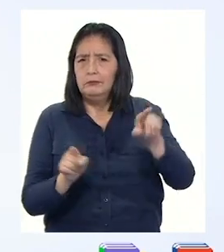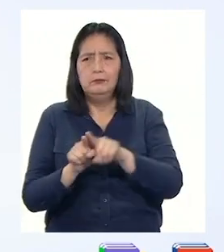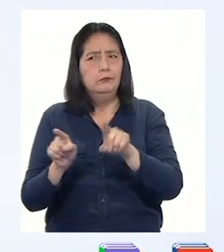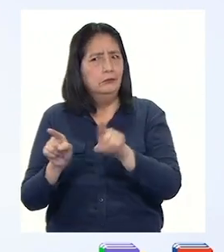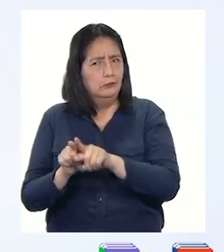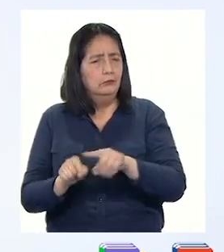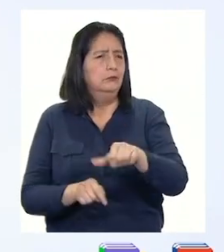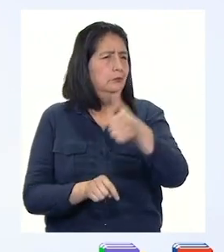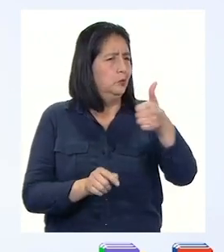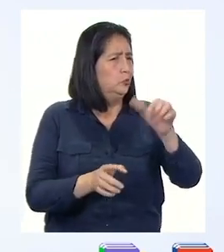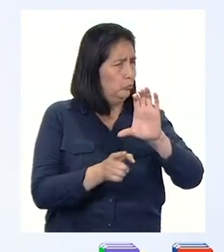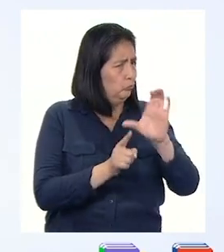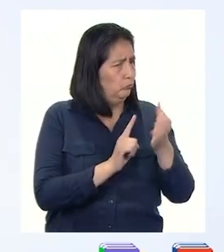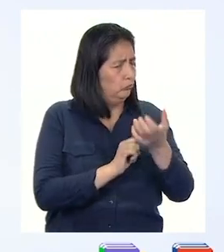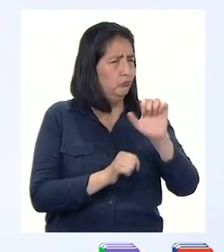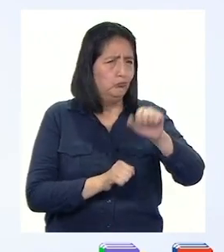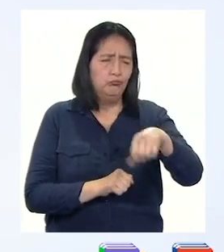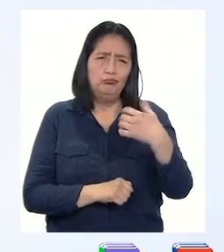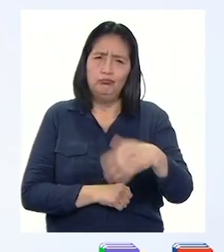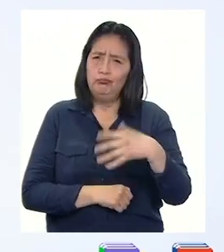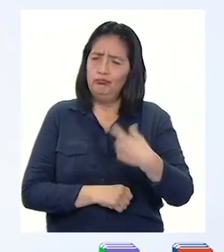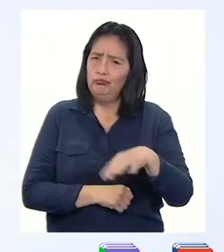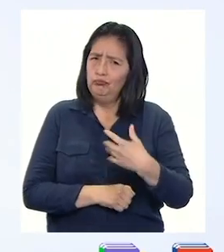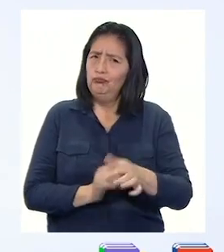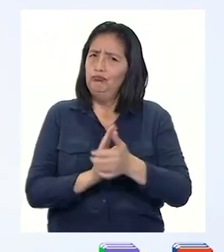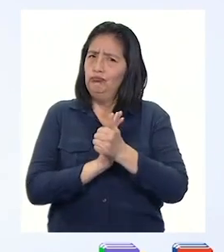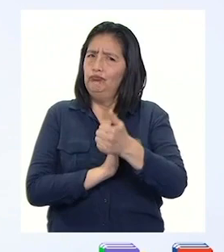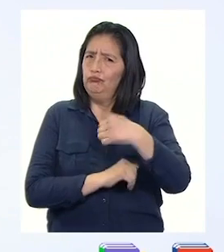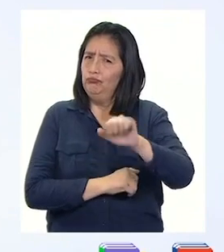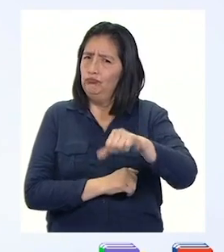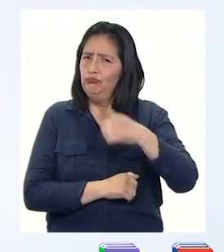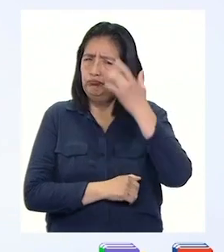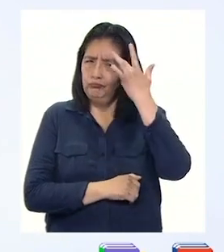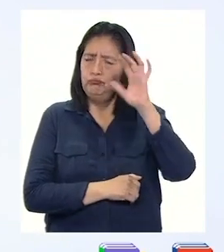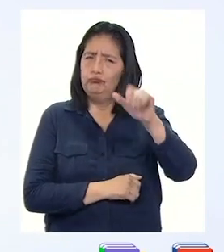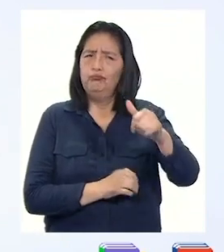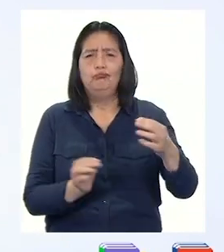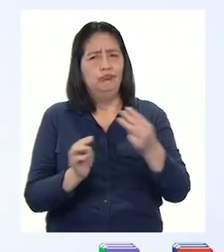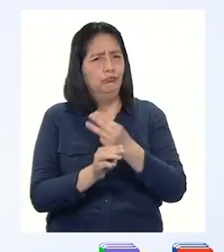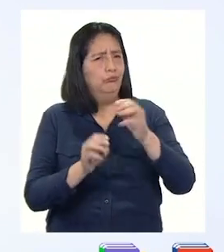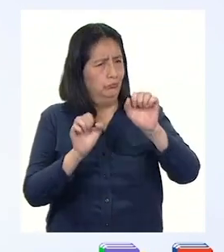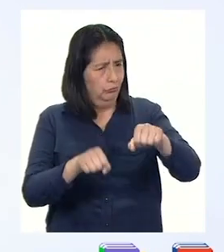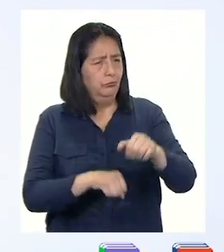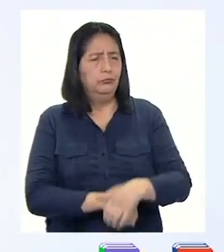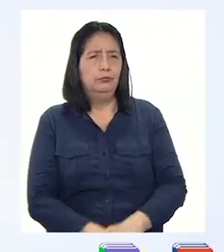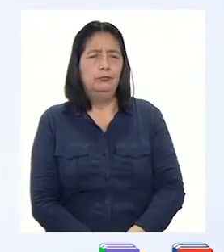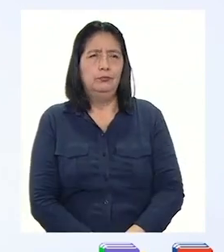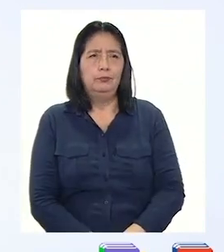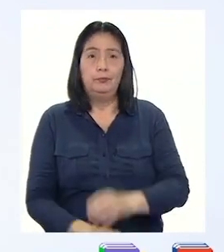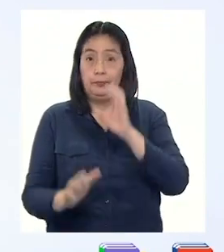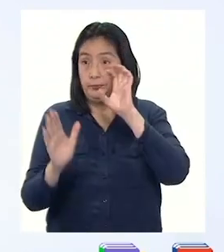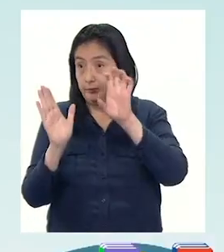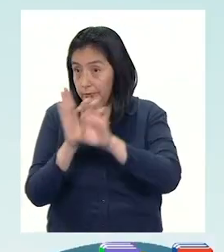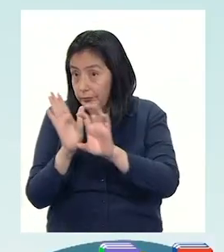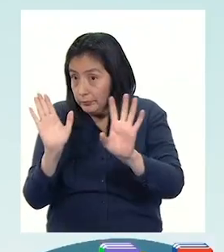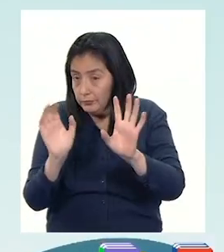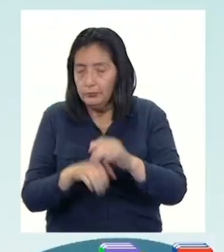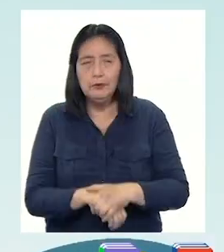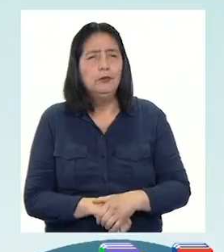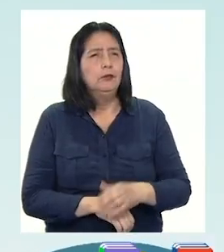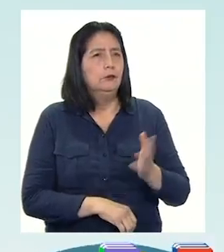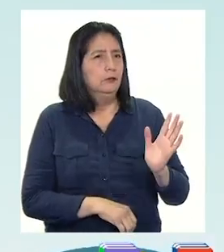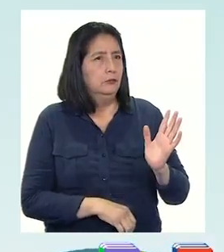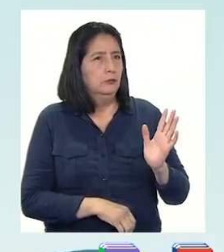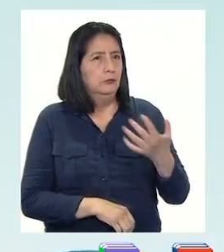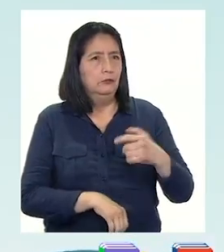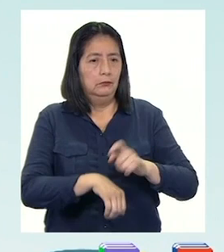también de otras culturas eran muy competentes y hábiles con las matemáticas. Por ejemplo,